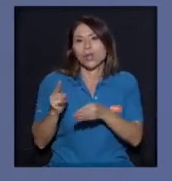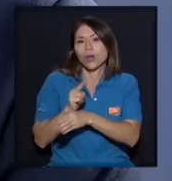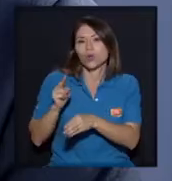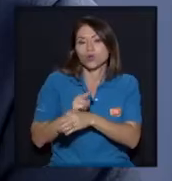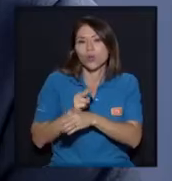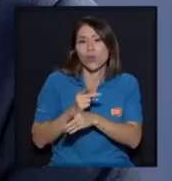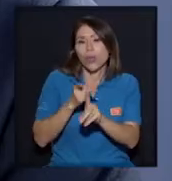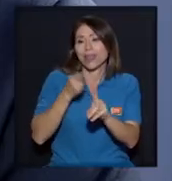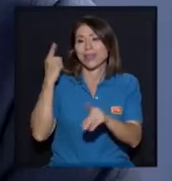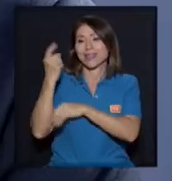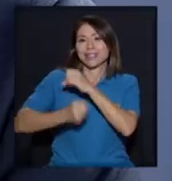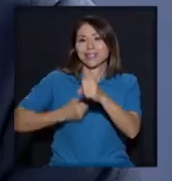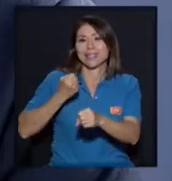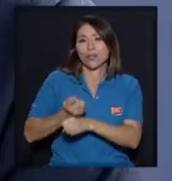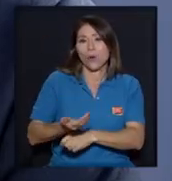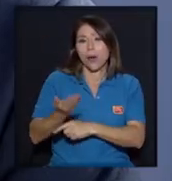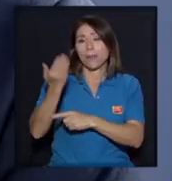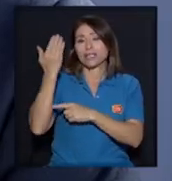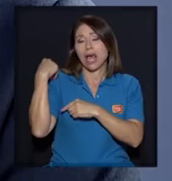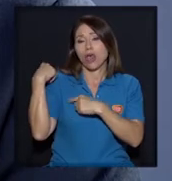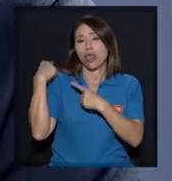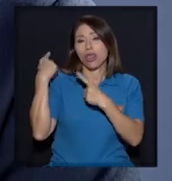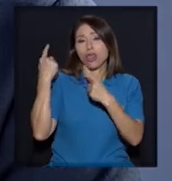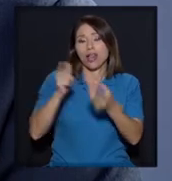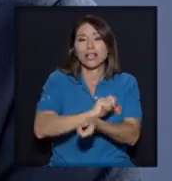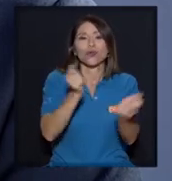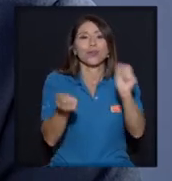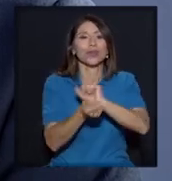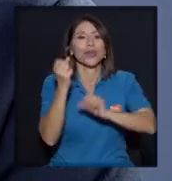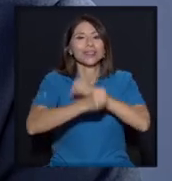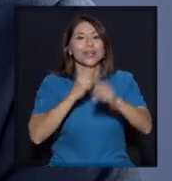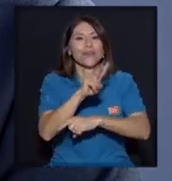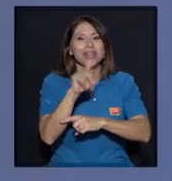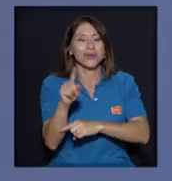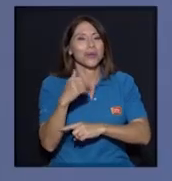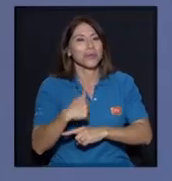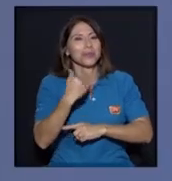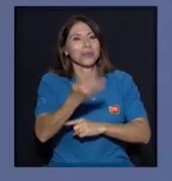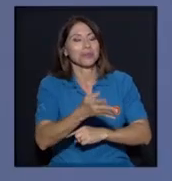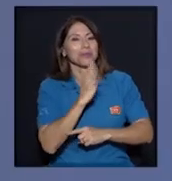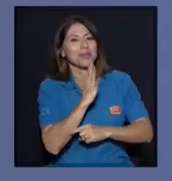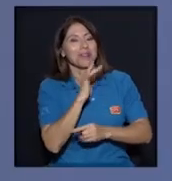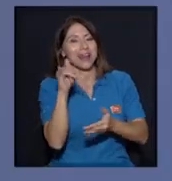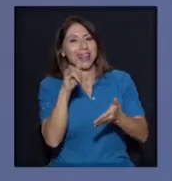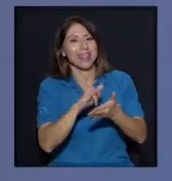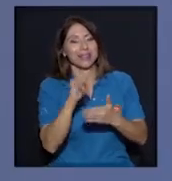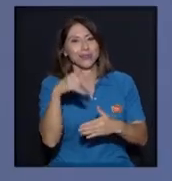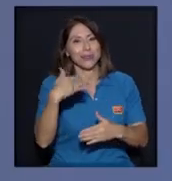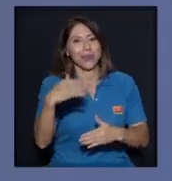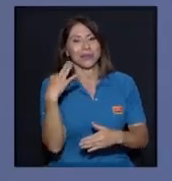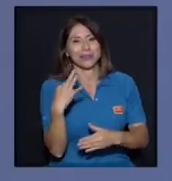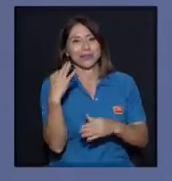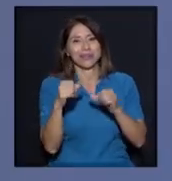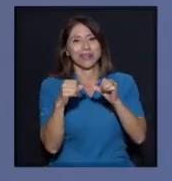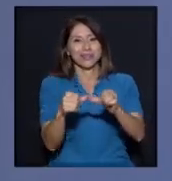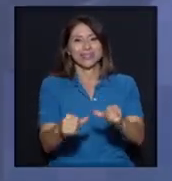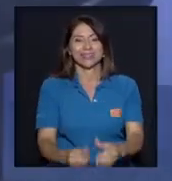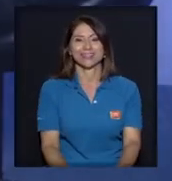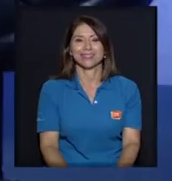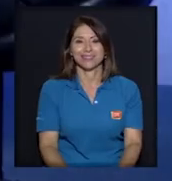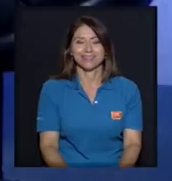las convirtió en algo siglo XXI, y de eso nos hablará don Henry una vez que el canal nos invite a regresar. Eso